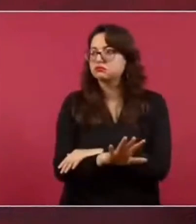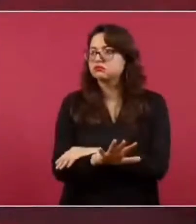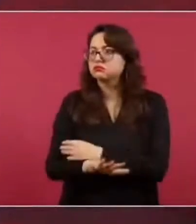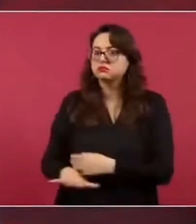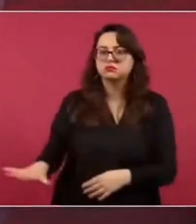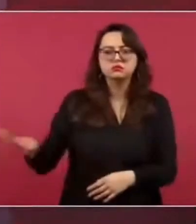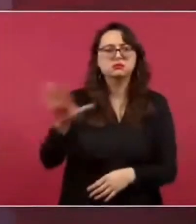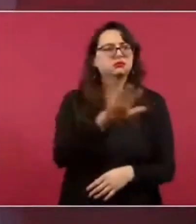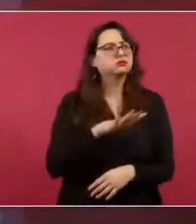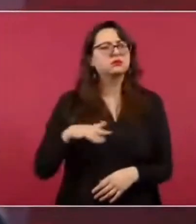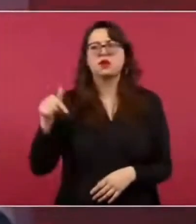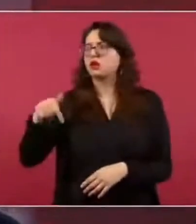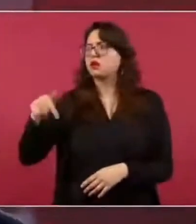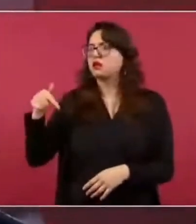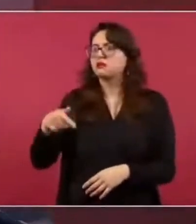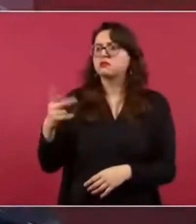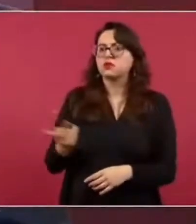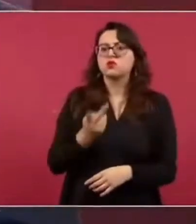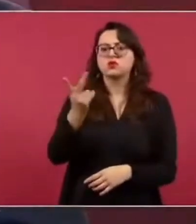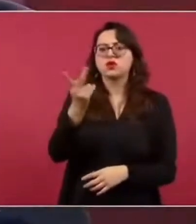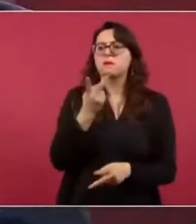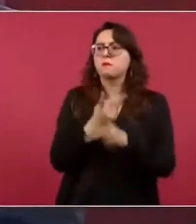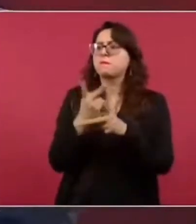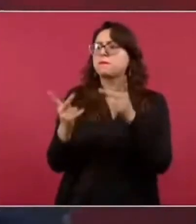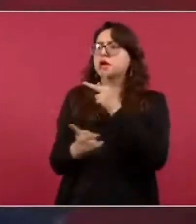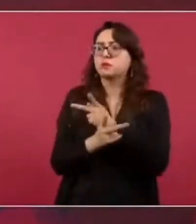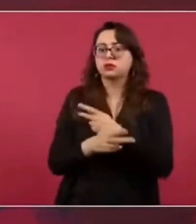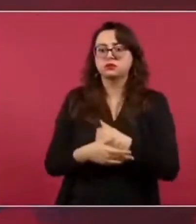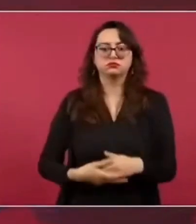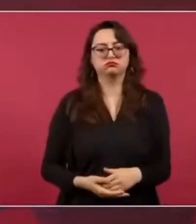escuela preparatoria pública,